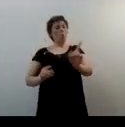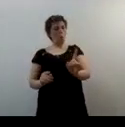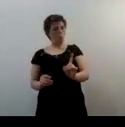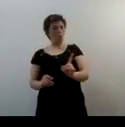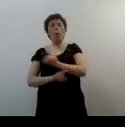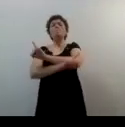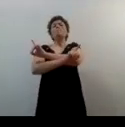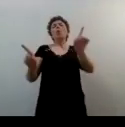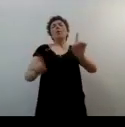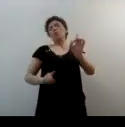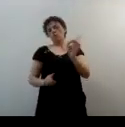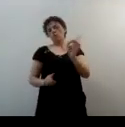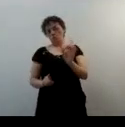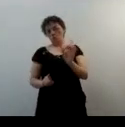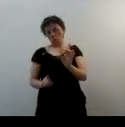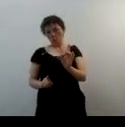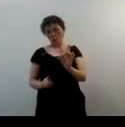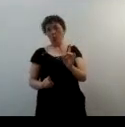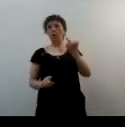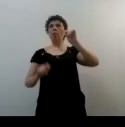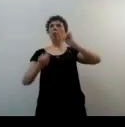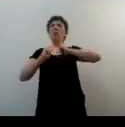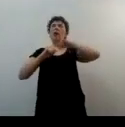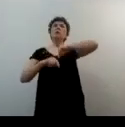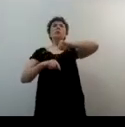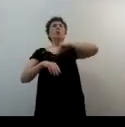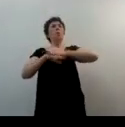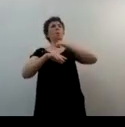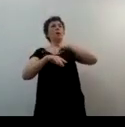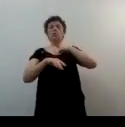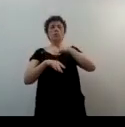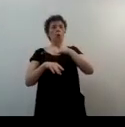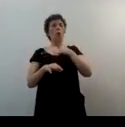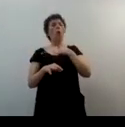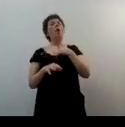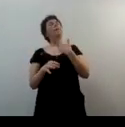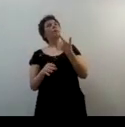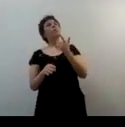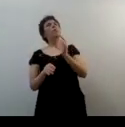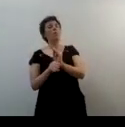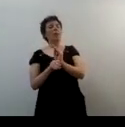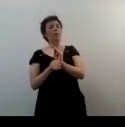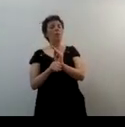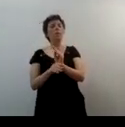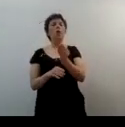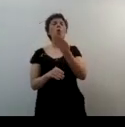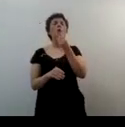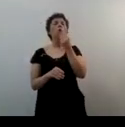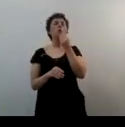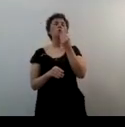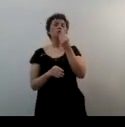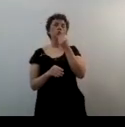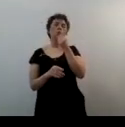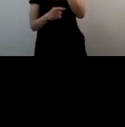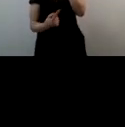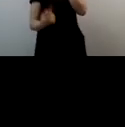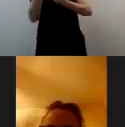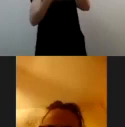prohibirlas porque genera culpabilidad, pero sí tiene que ser un consumo ocasional. Es